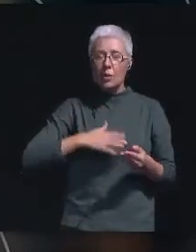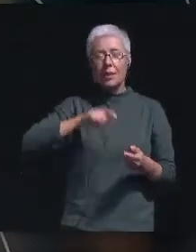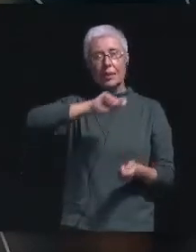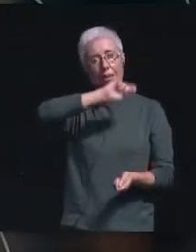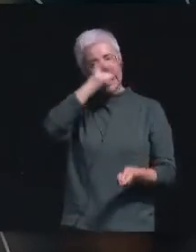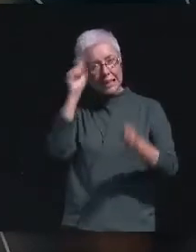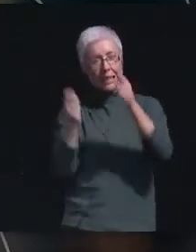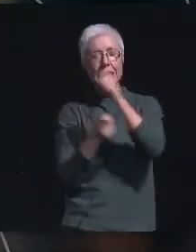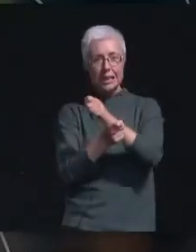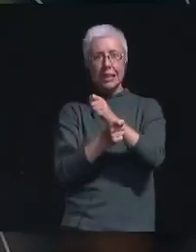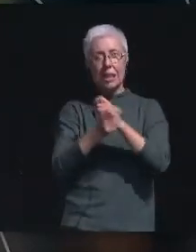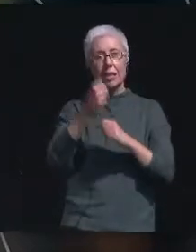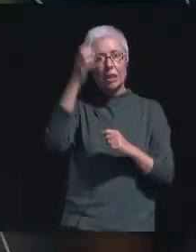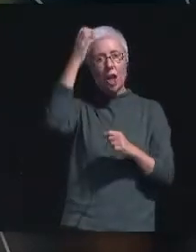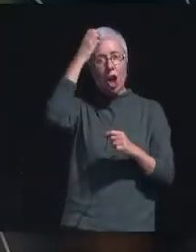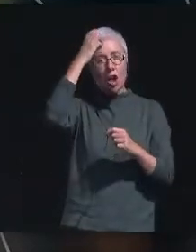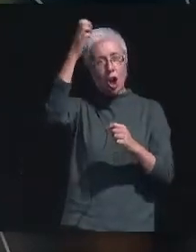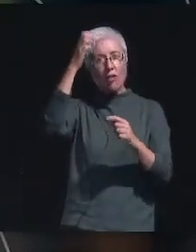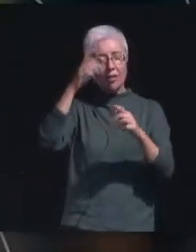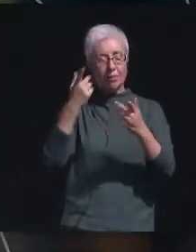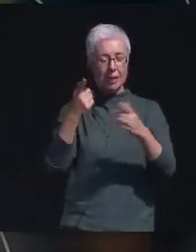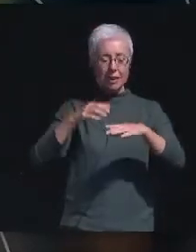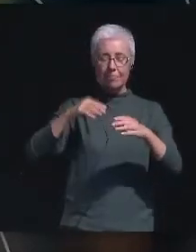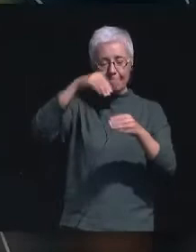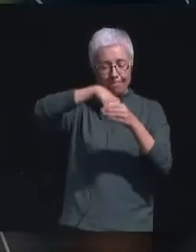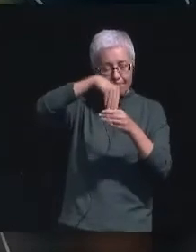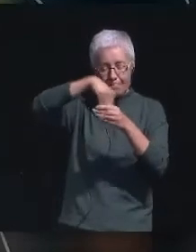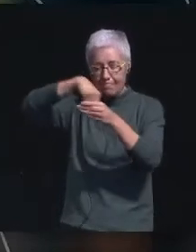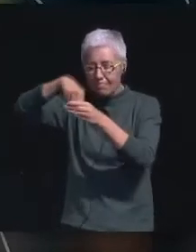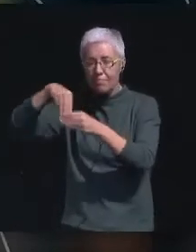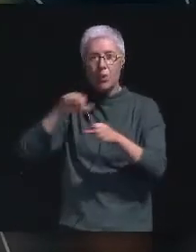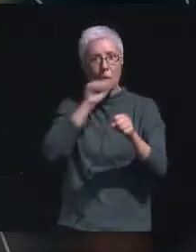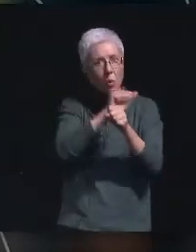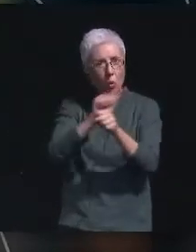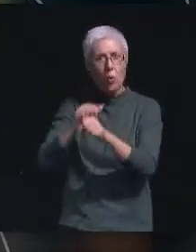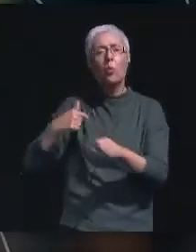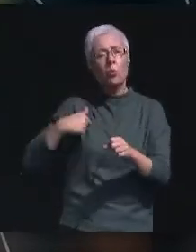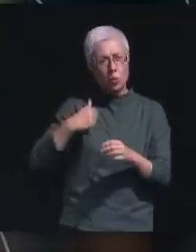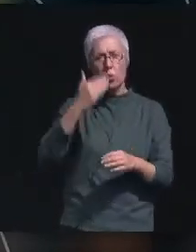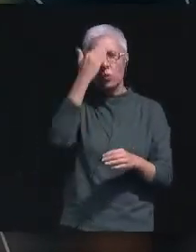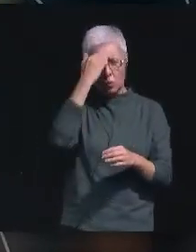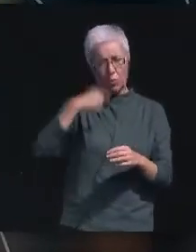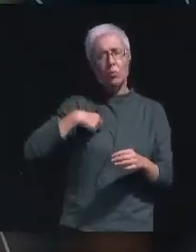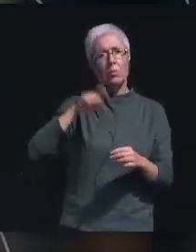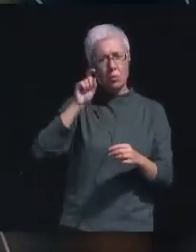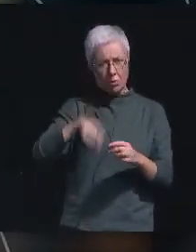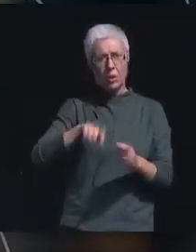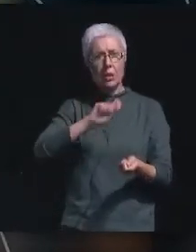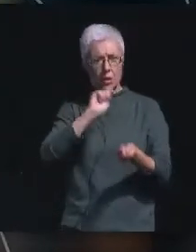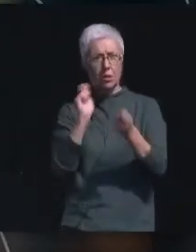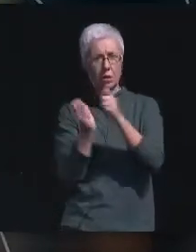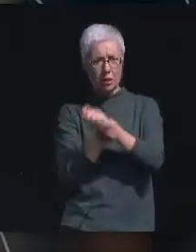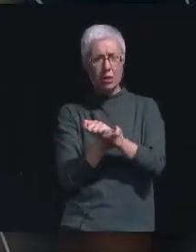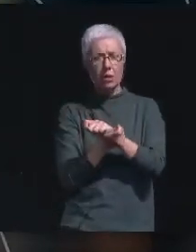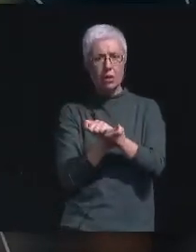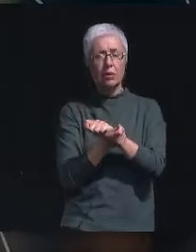esa administración pública, ¿no? Por lo tanto, es algo de lo que somos conscientes. Y además está bien que lo digas, ¿no? Y creo,